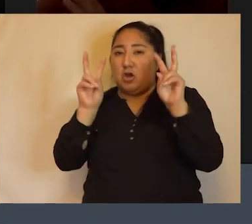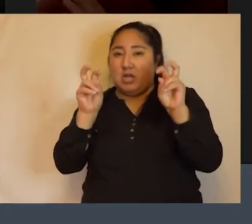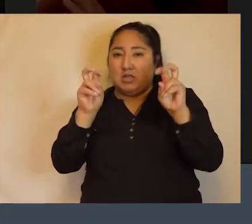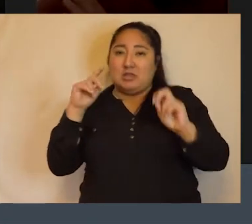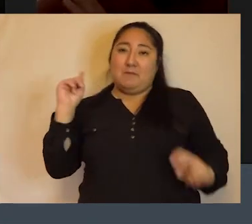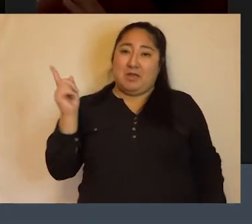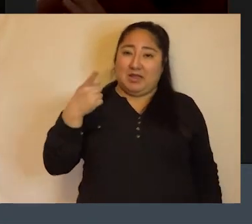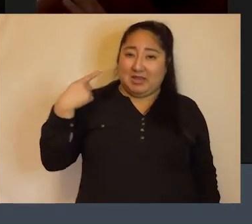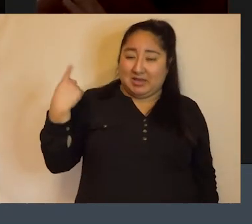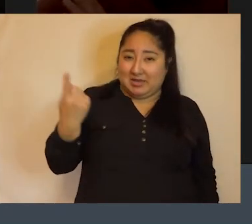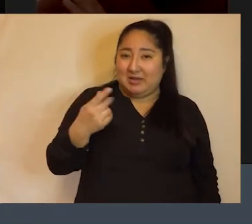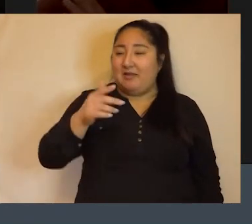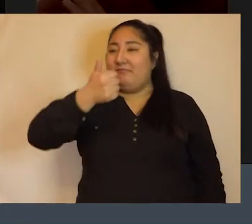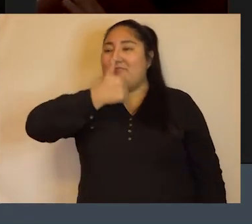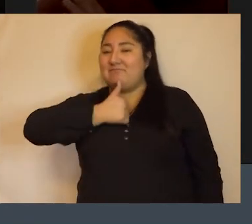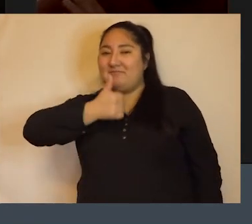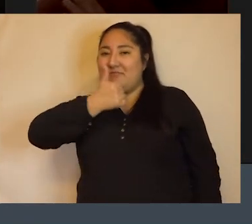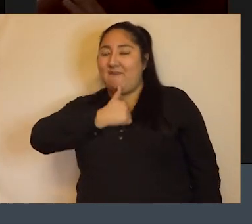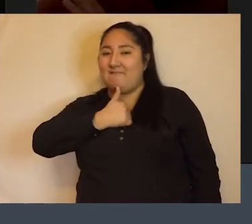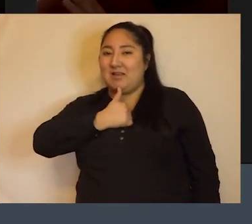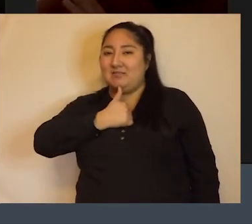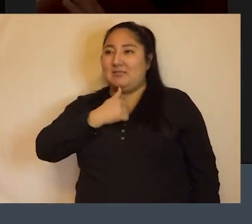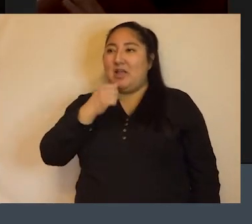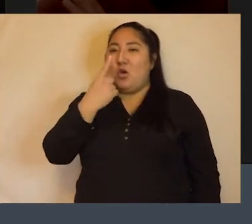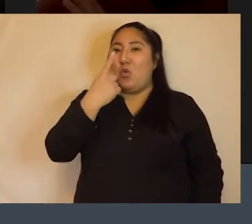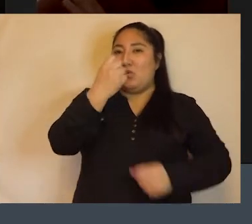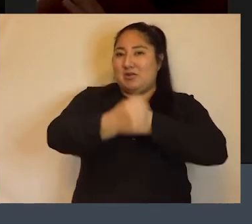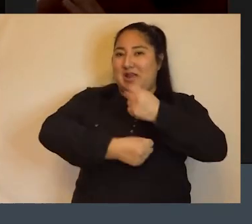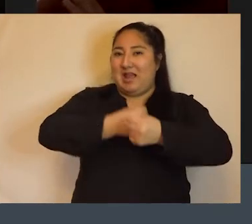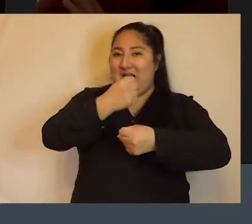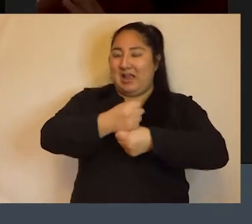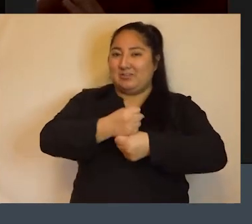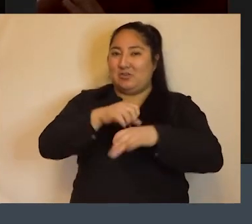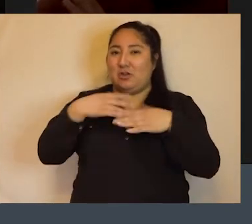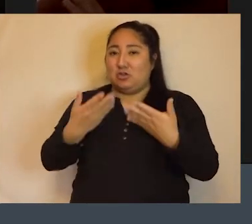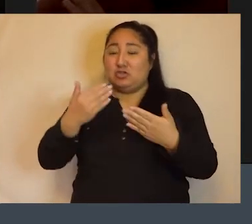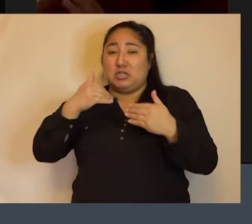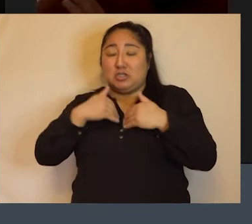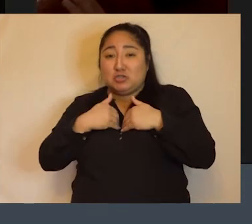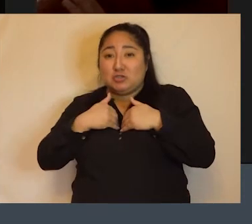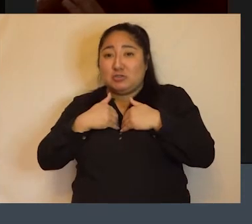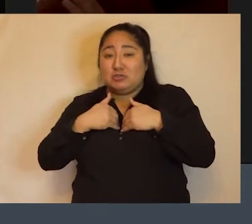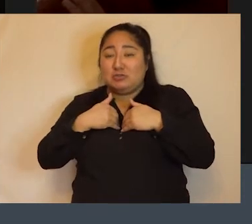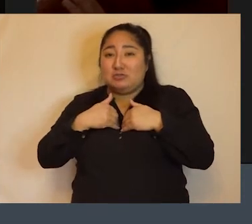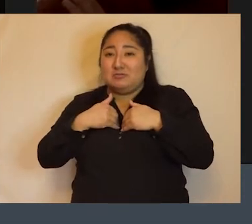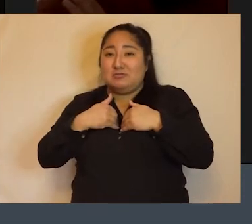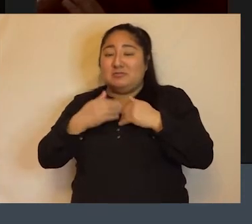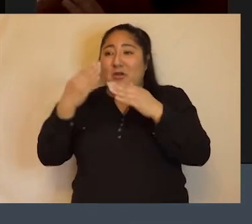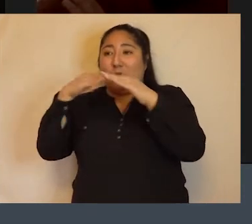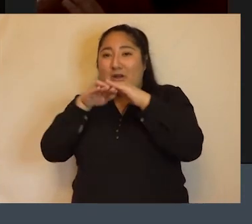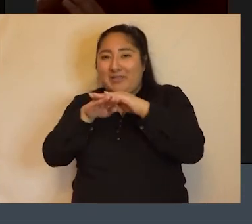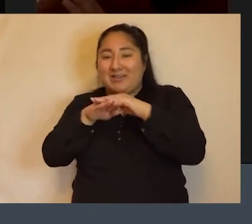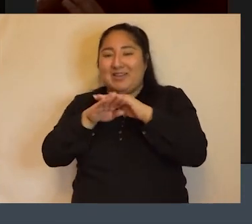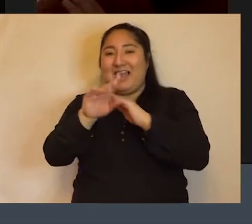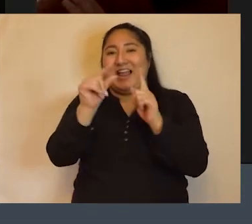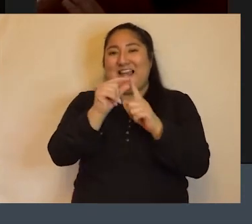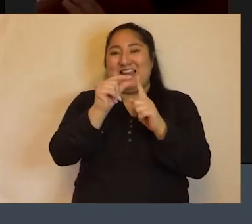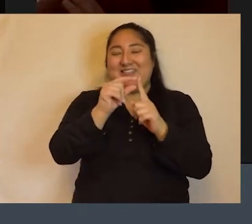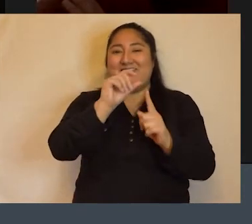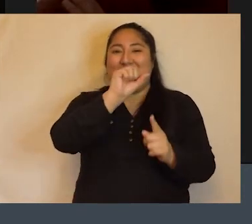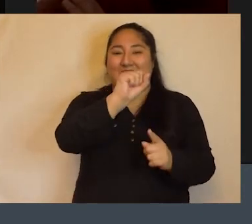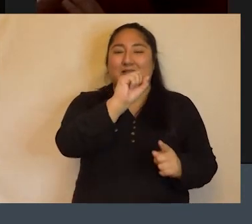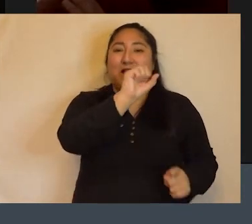términos generales, te falta un año, por lo tanto yo lo pondría en